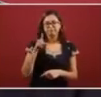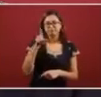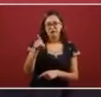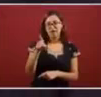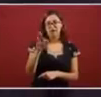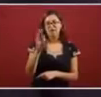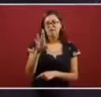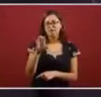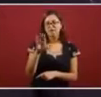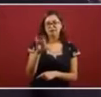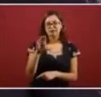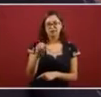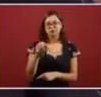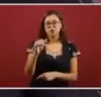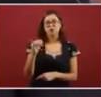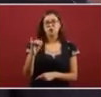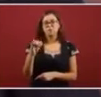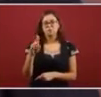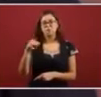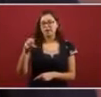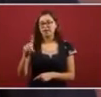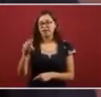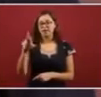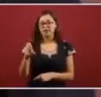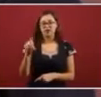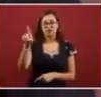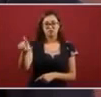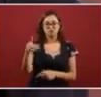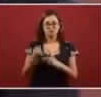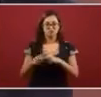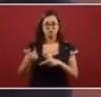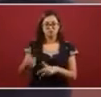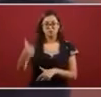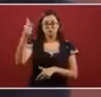Madero, el apóstol de la democracia.